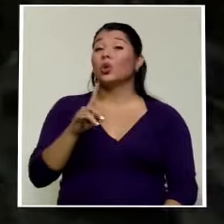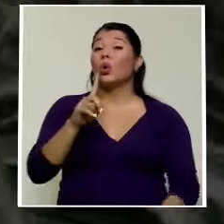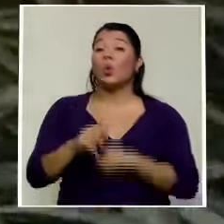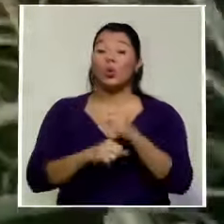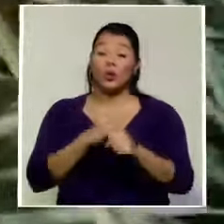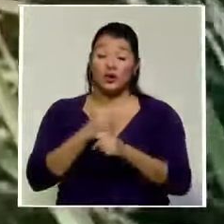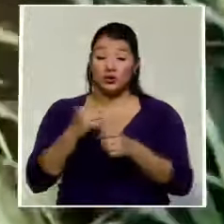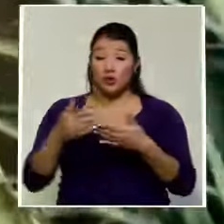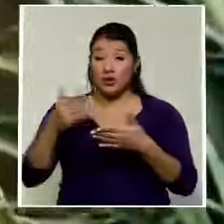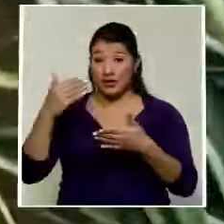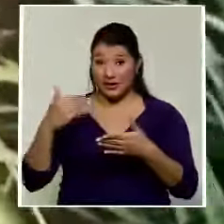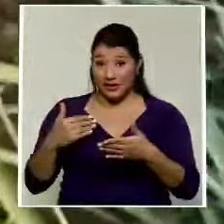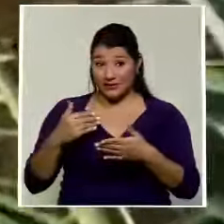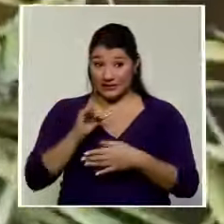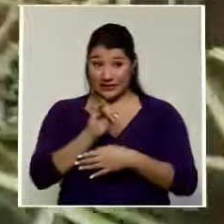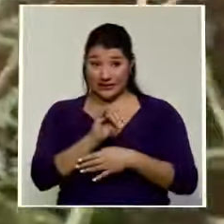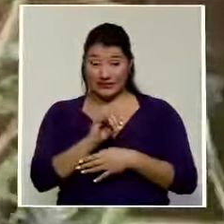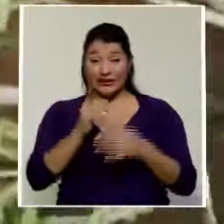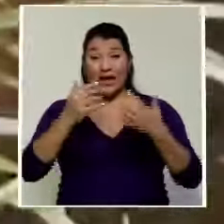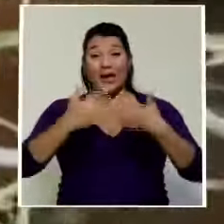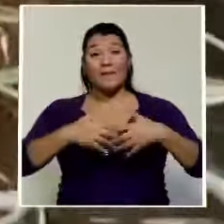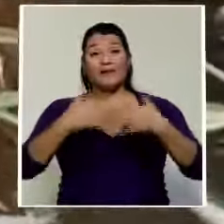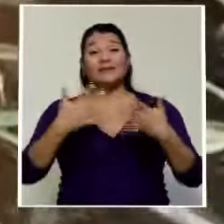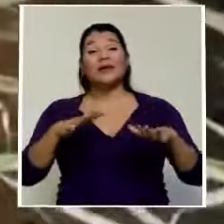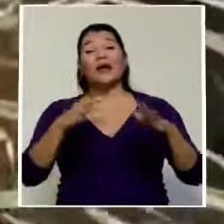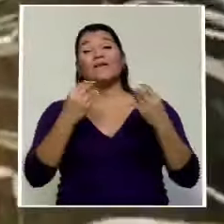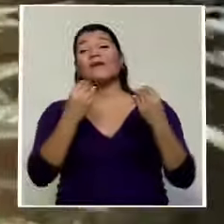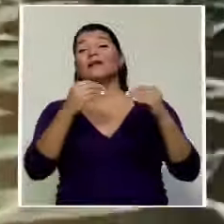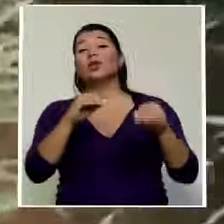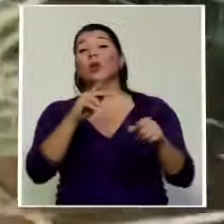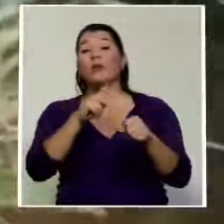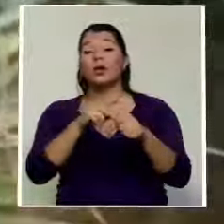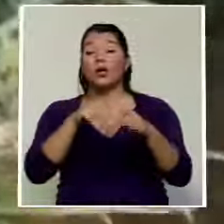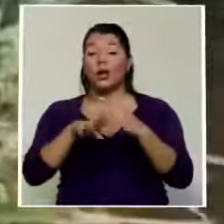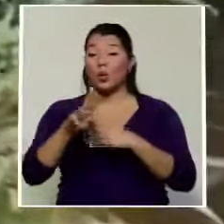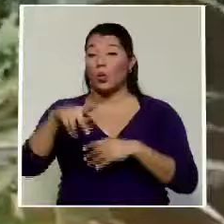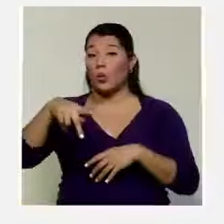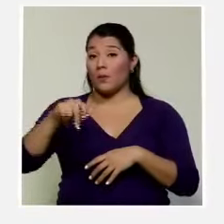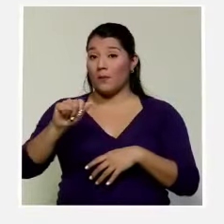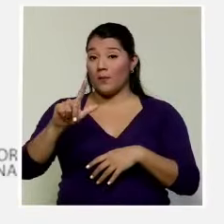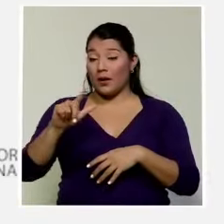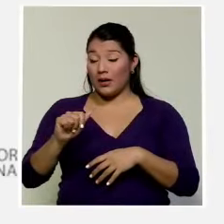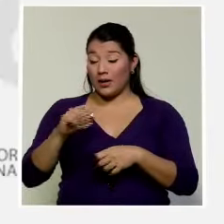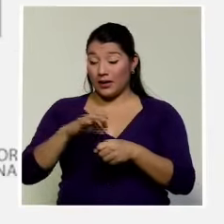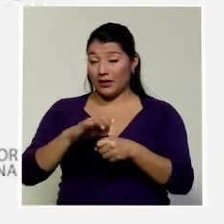año, esta empresa vendió su participación en Upala Agrícola.